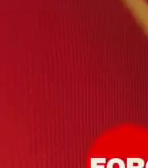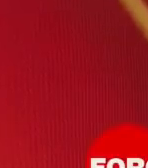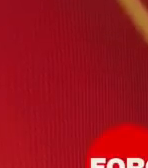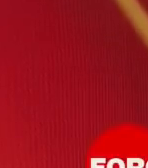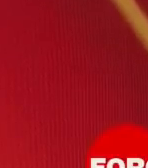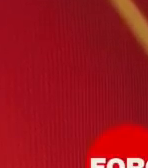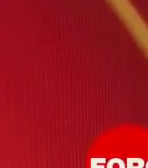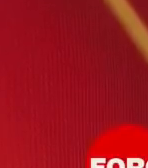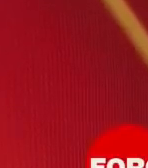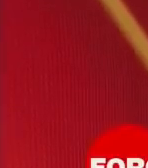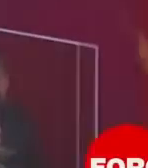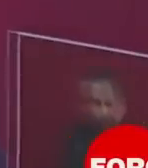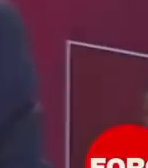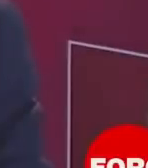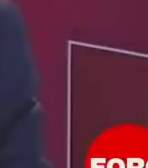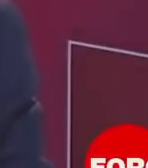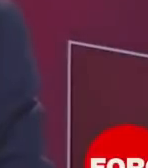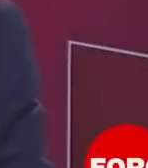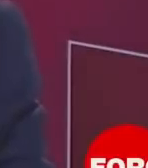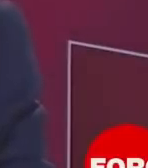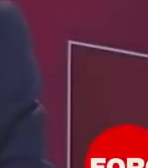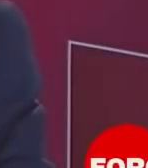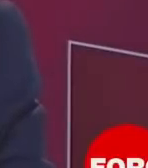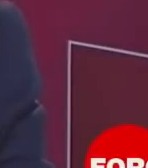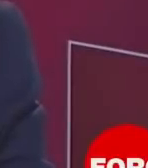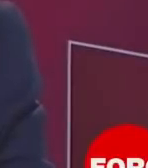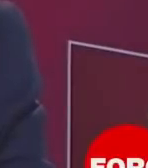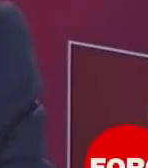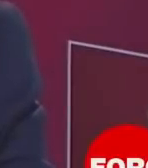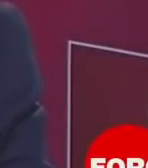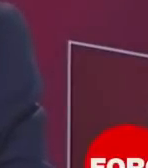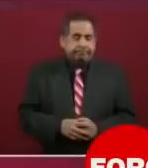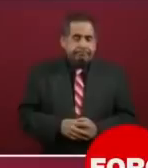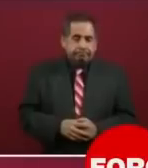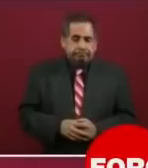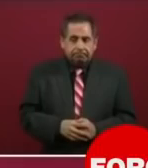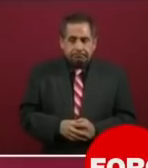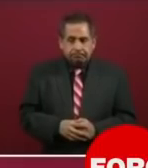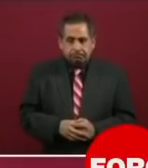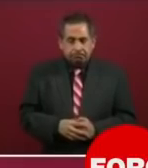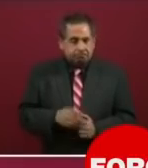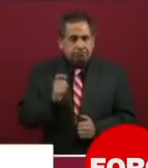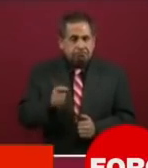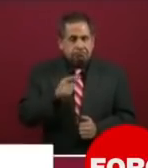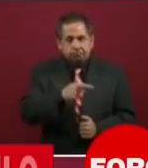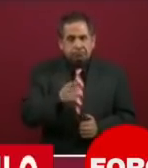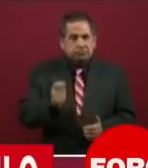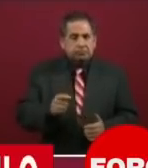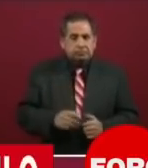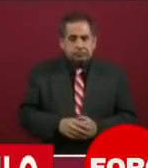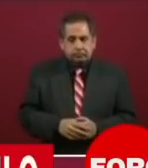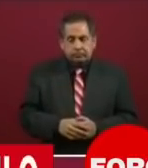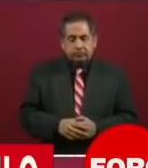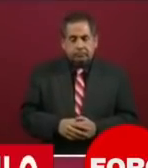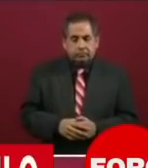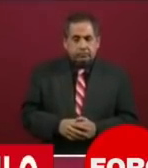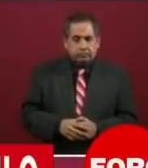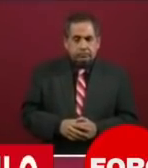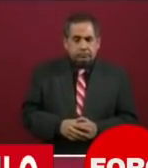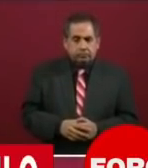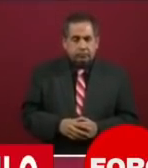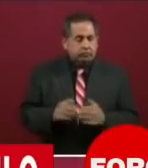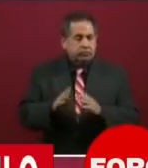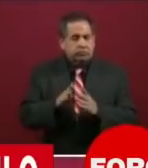en su conferencia matutina del día de hoy el presente lópez obrador aseguró que de todas las prioridades de su gobierno la búsqueda de desaparecidos es